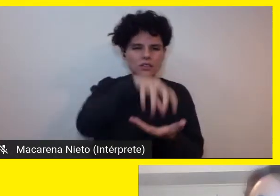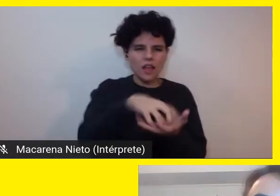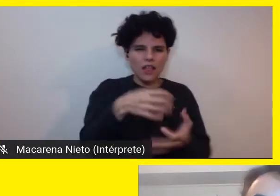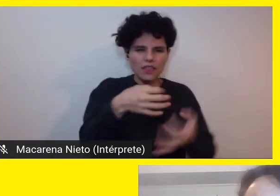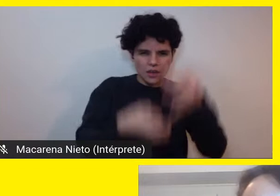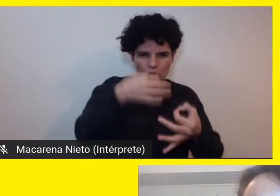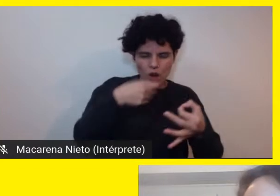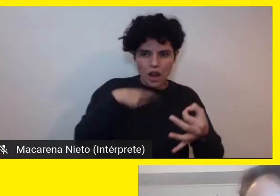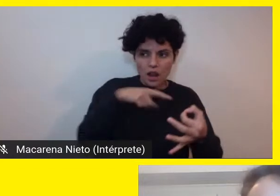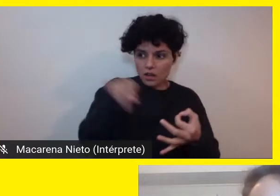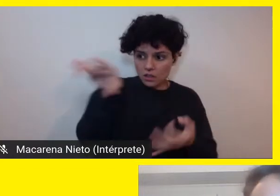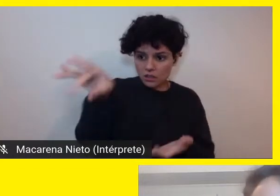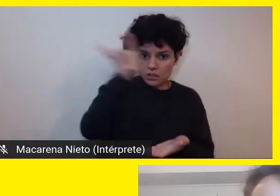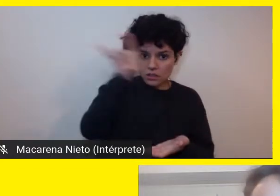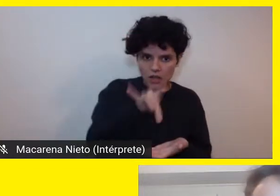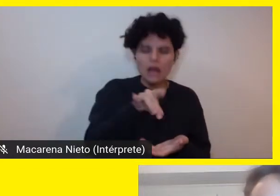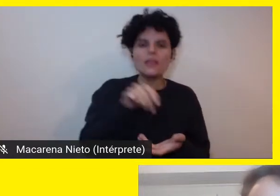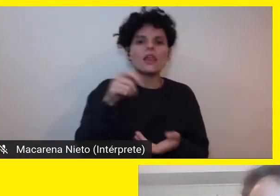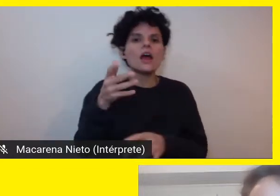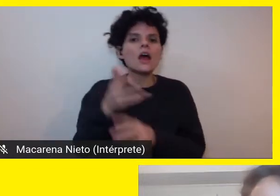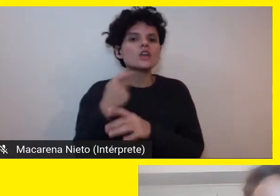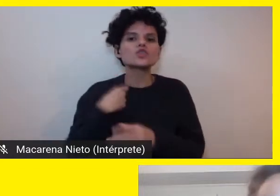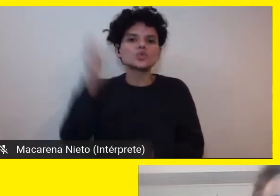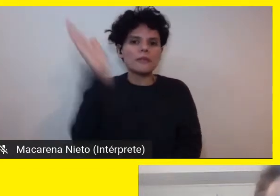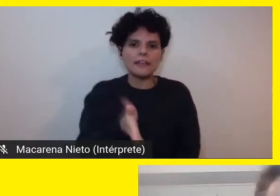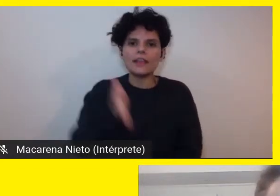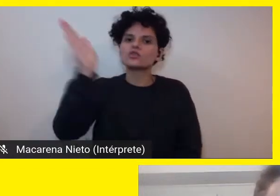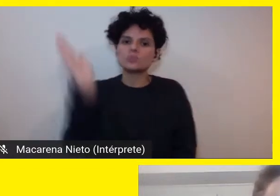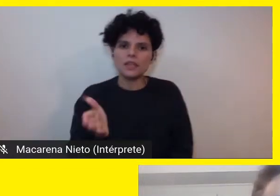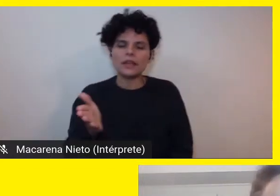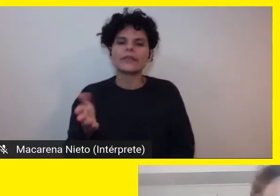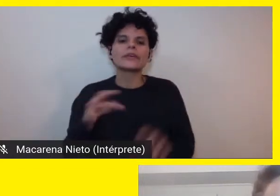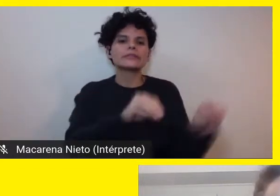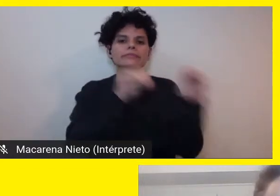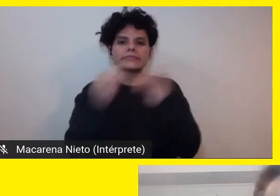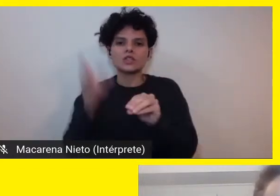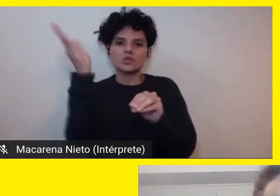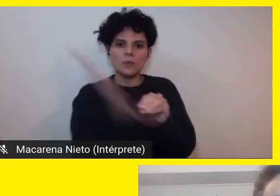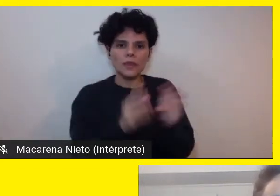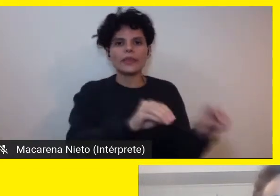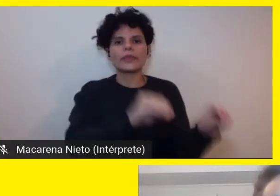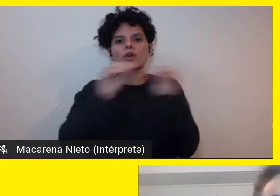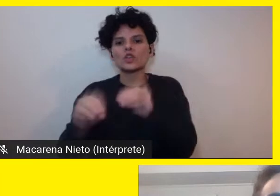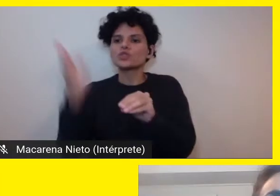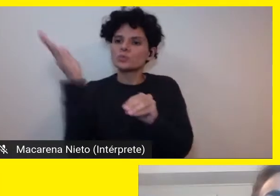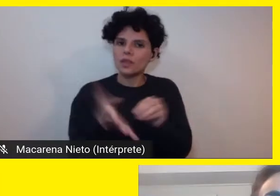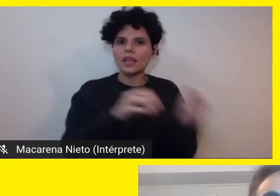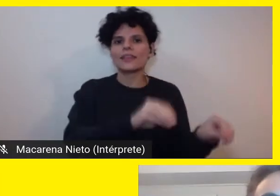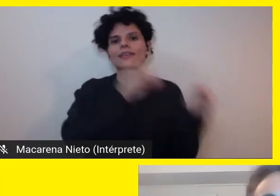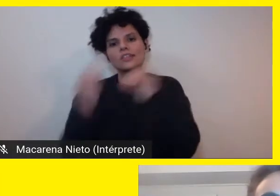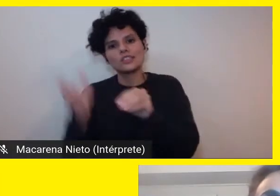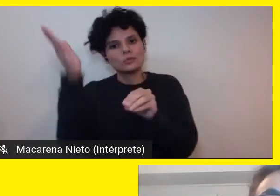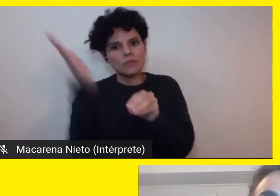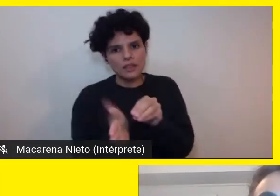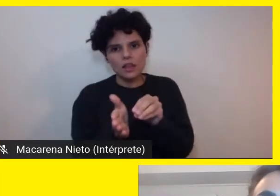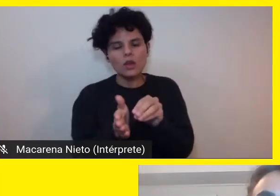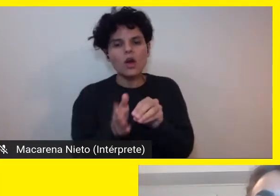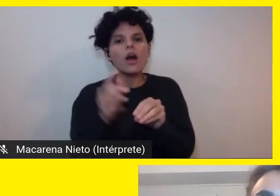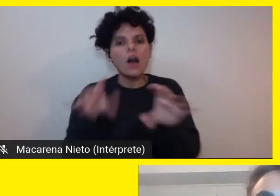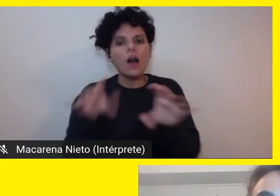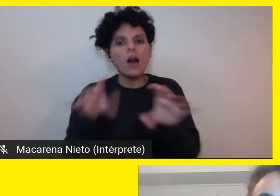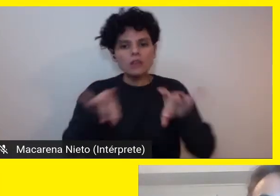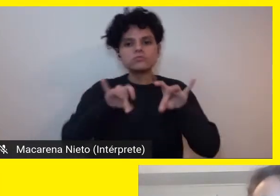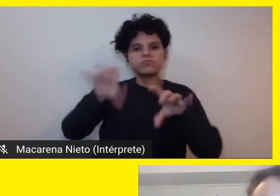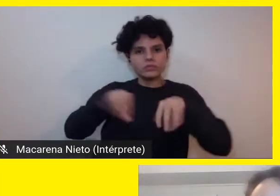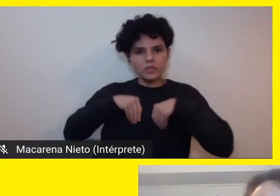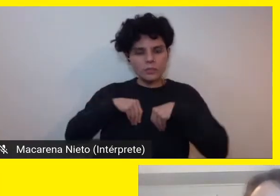de sucesivas suspensiones de vista de la causa, una y otra vez, con la revictimización que eso significa, y finalmente se detiene en la imagen de los 5